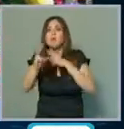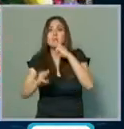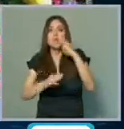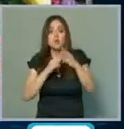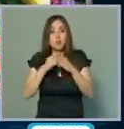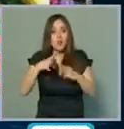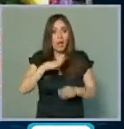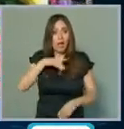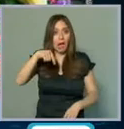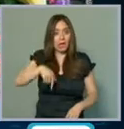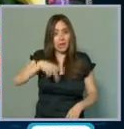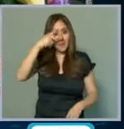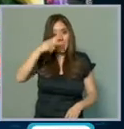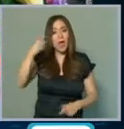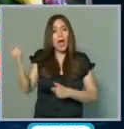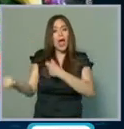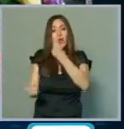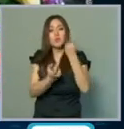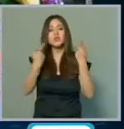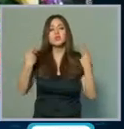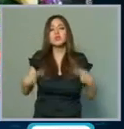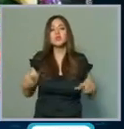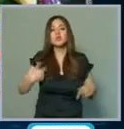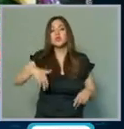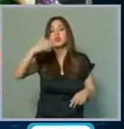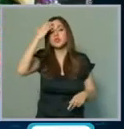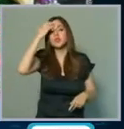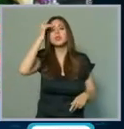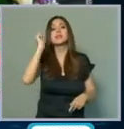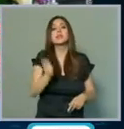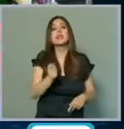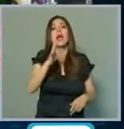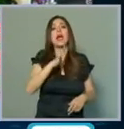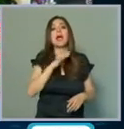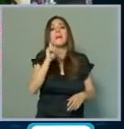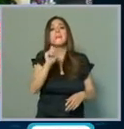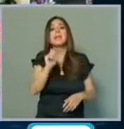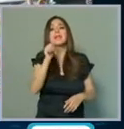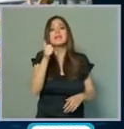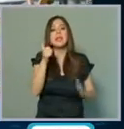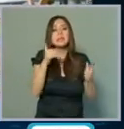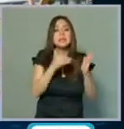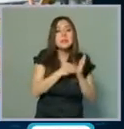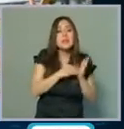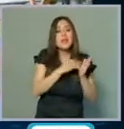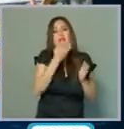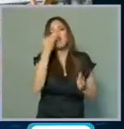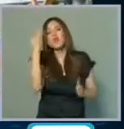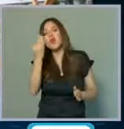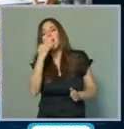más de especies conocidas, hay 26,000 especies de flores conocidas. De margaritas hay